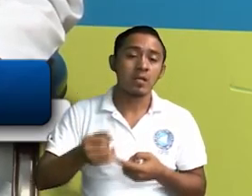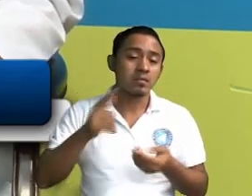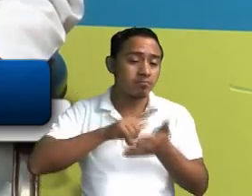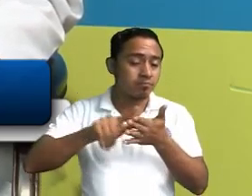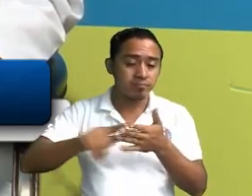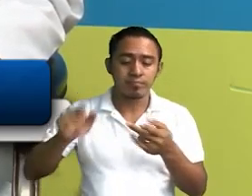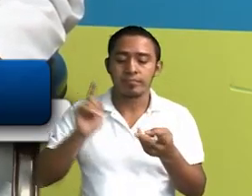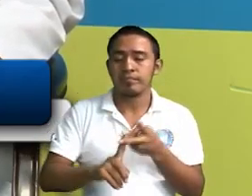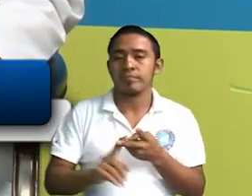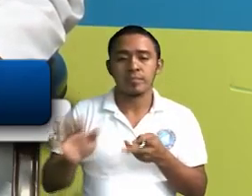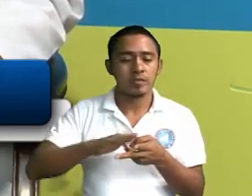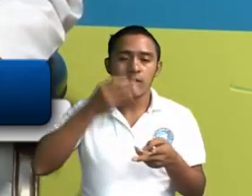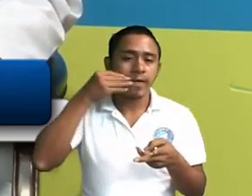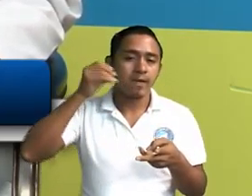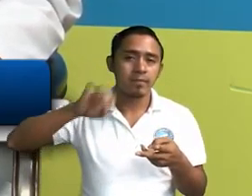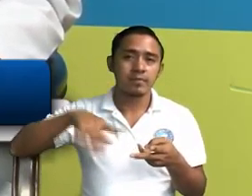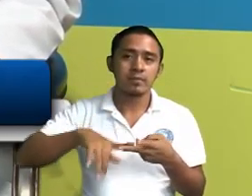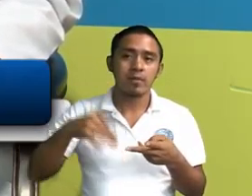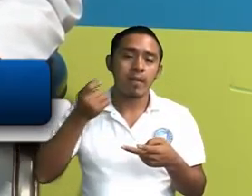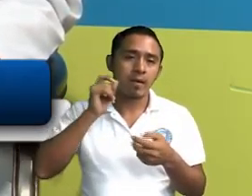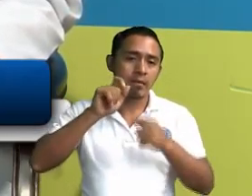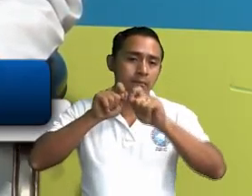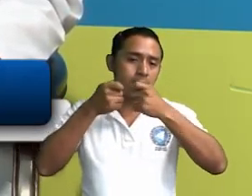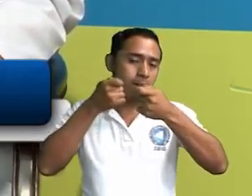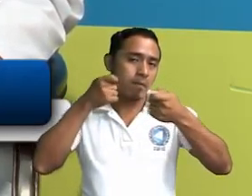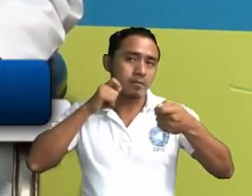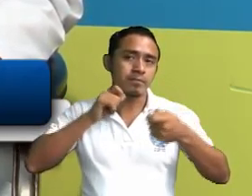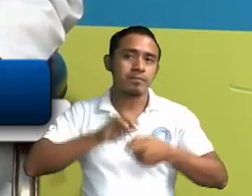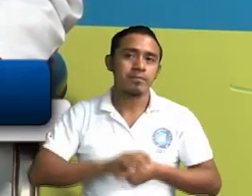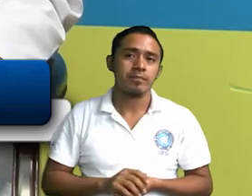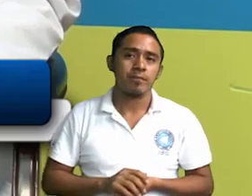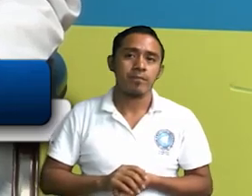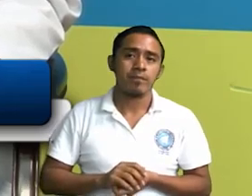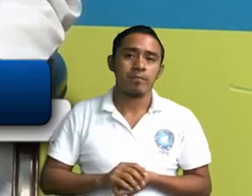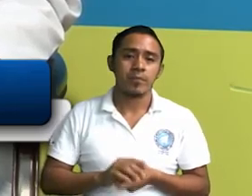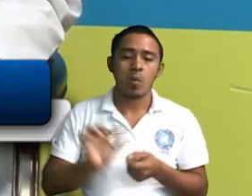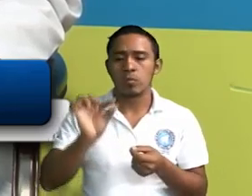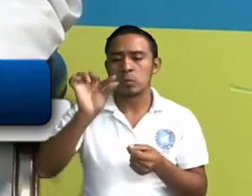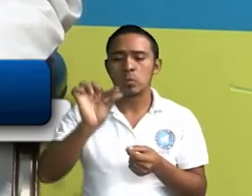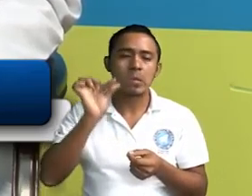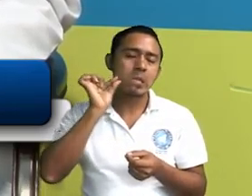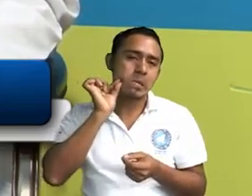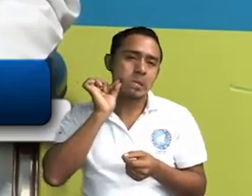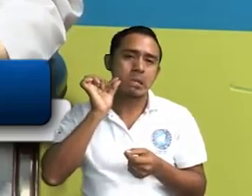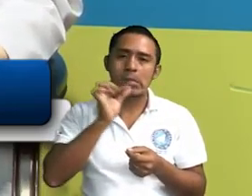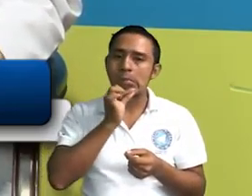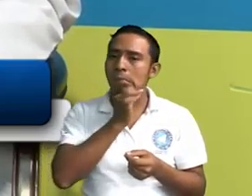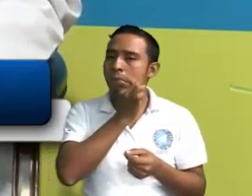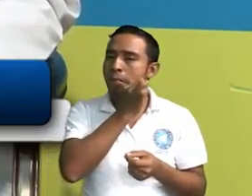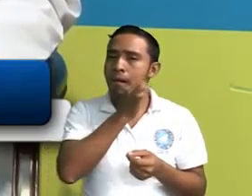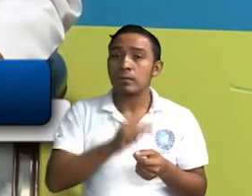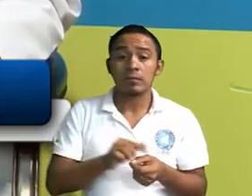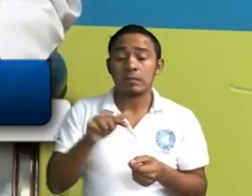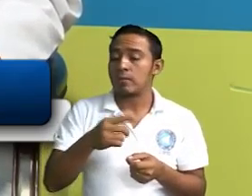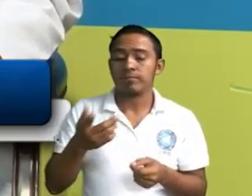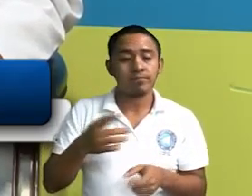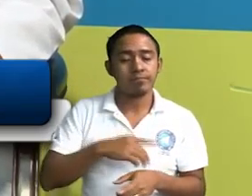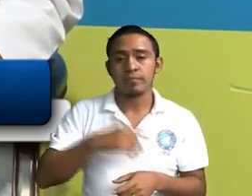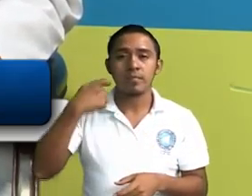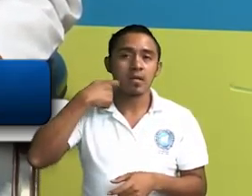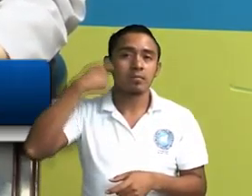si hay piezas que están fracturadas restos o piezas que ya hay que extraerla